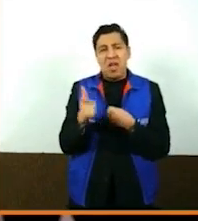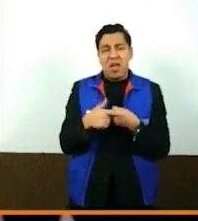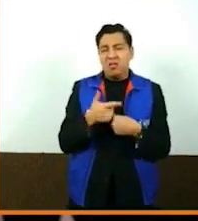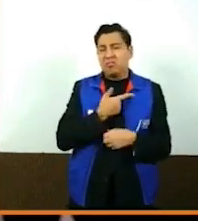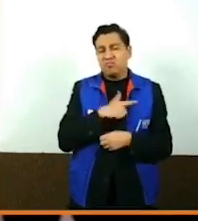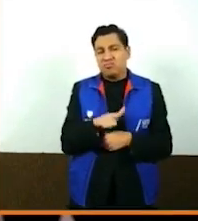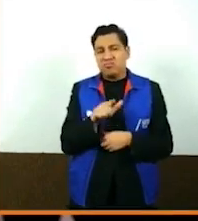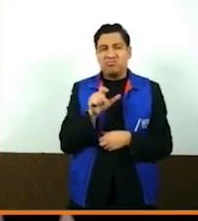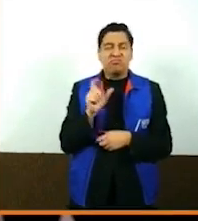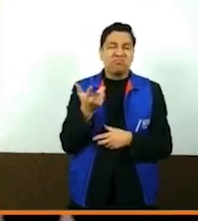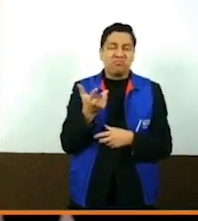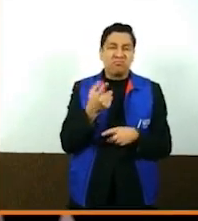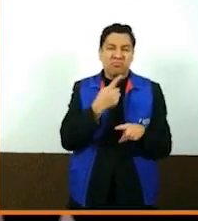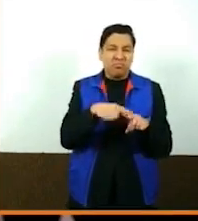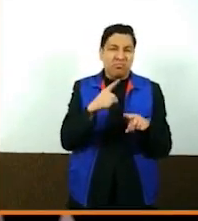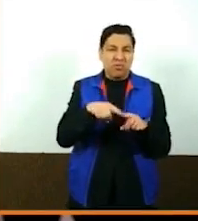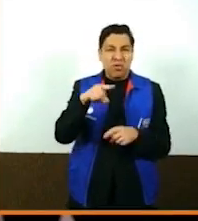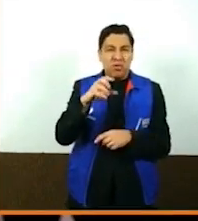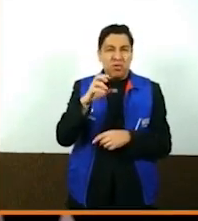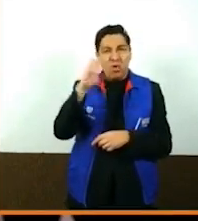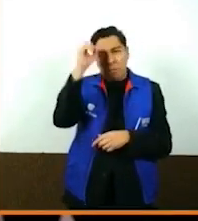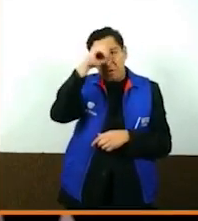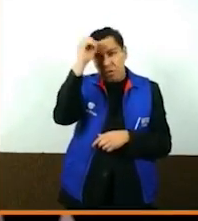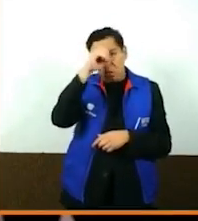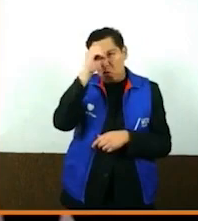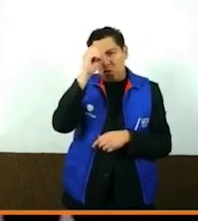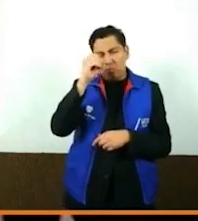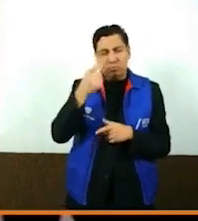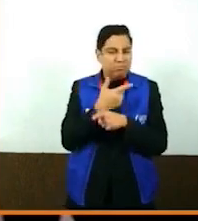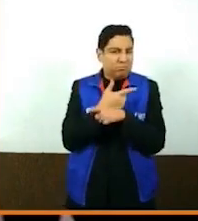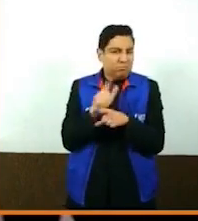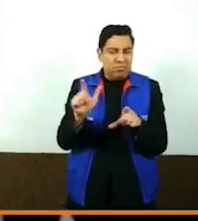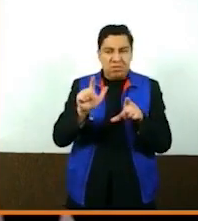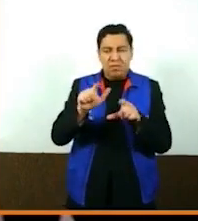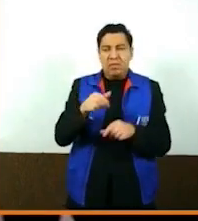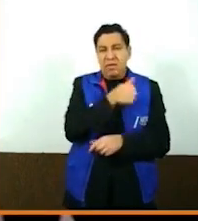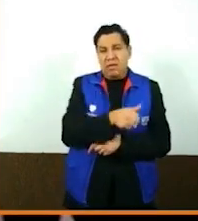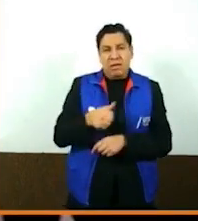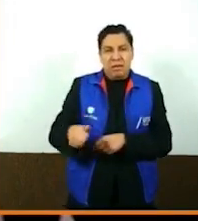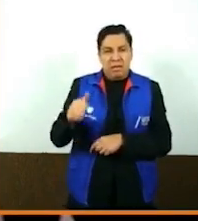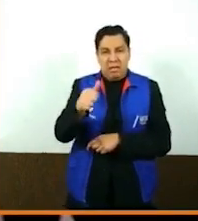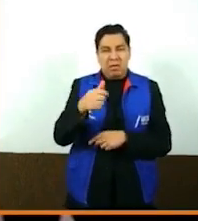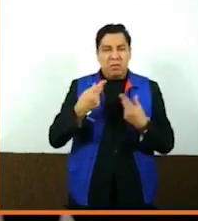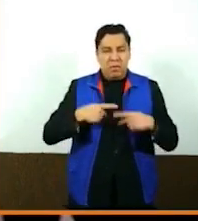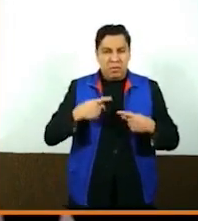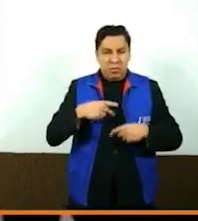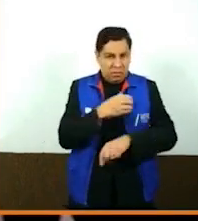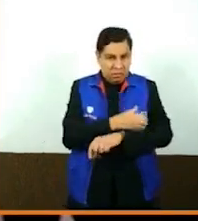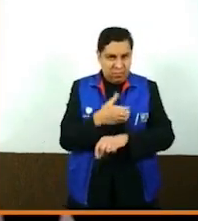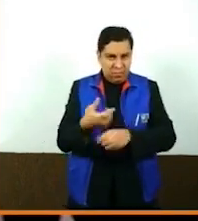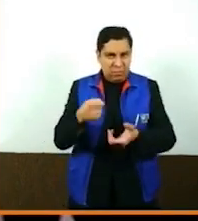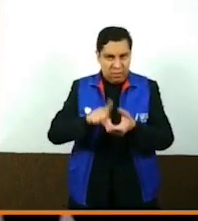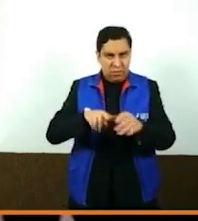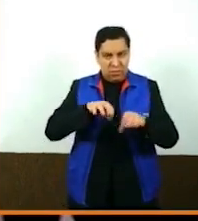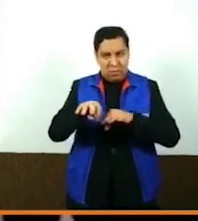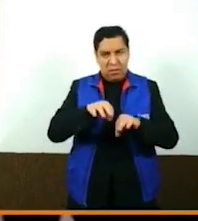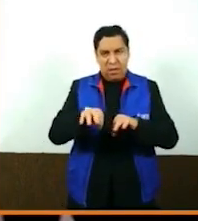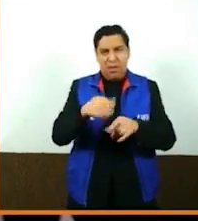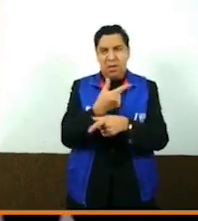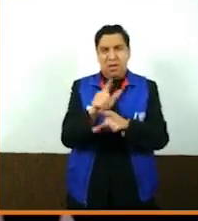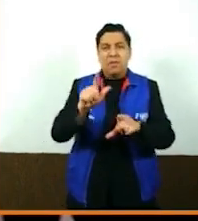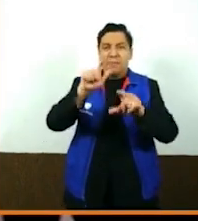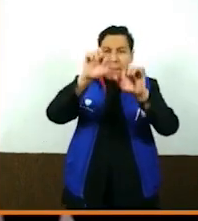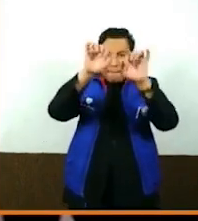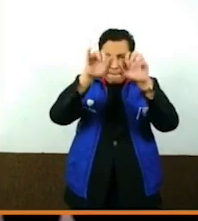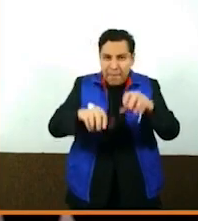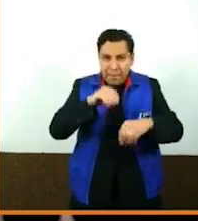cualquier comentario por parte de nuestros clientes y en ese sentido pues nos permite a nosotros actuar en consecuencia para remediarlo. Creo que estas